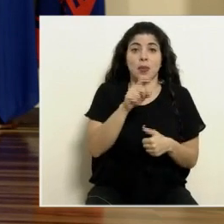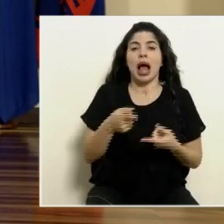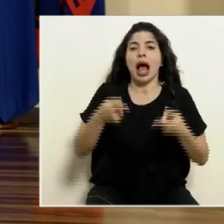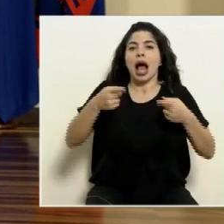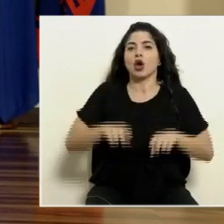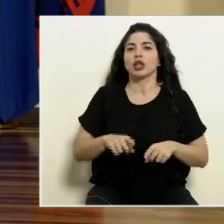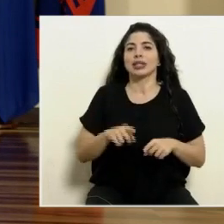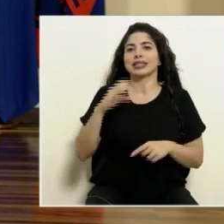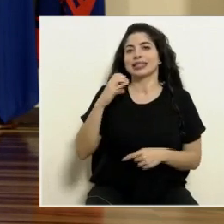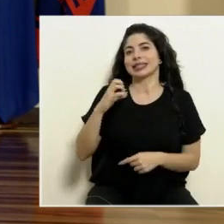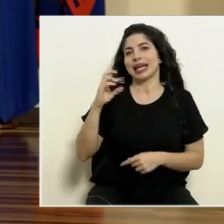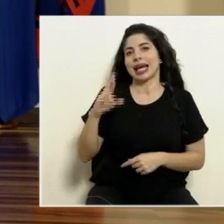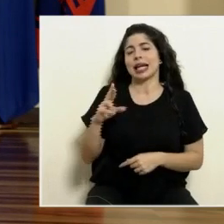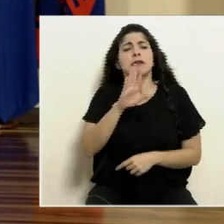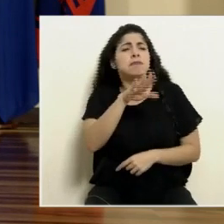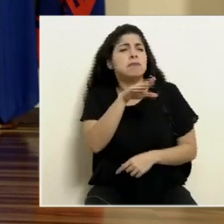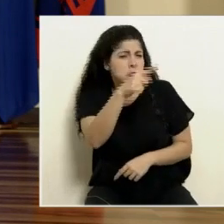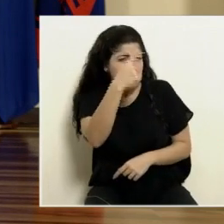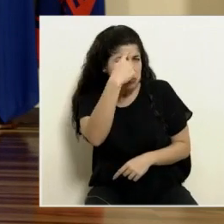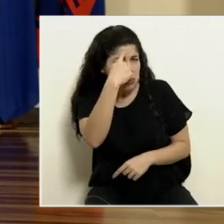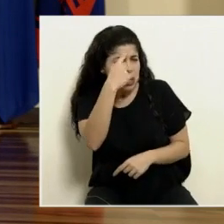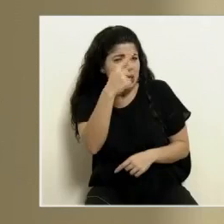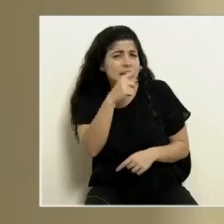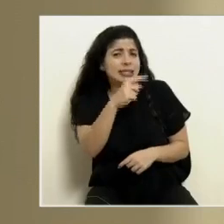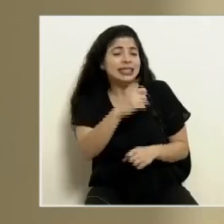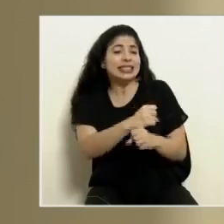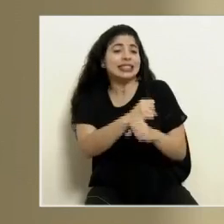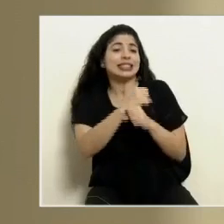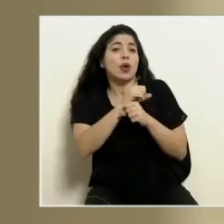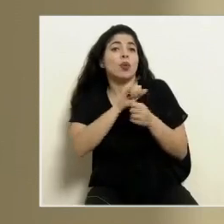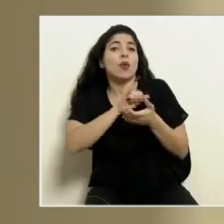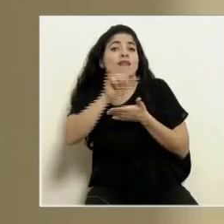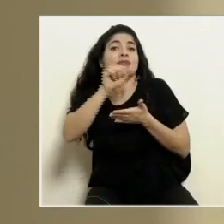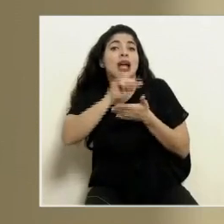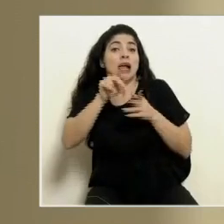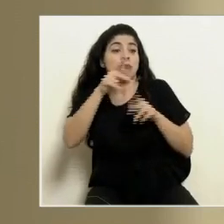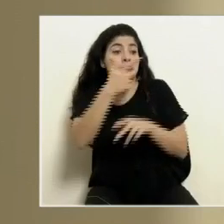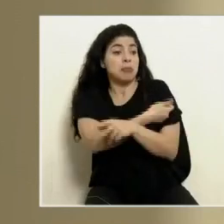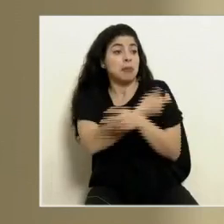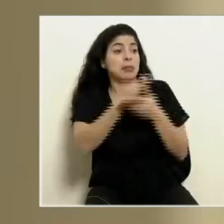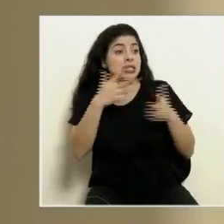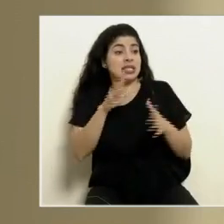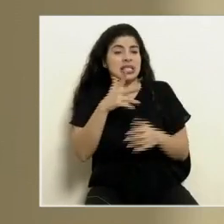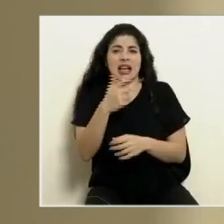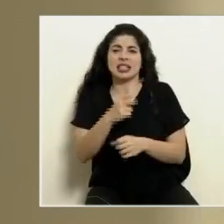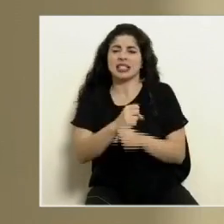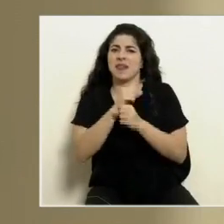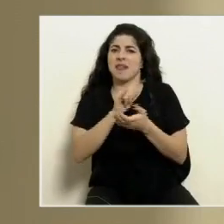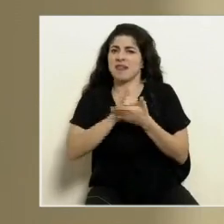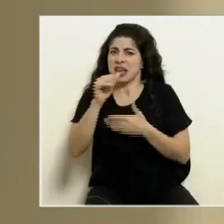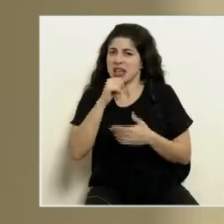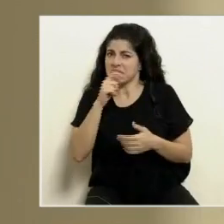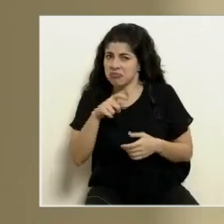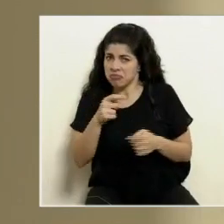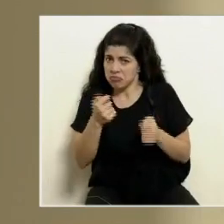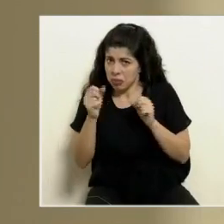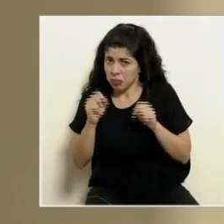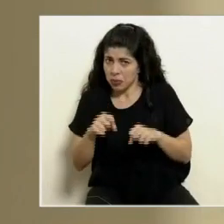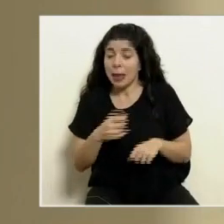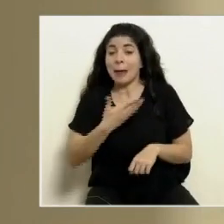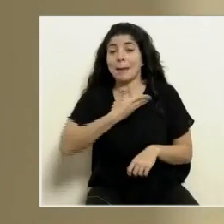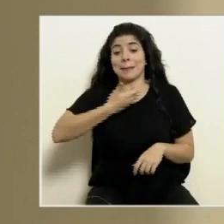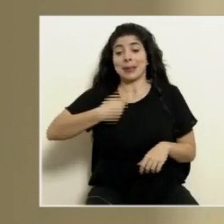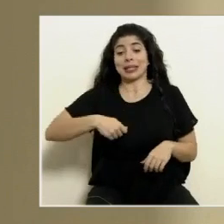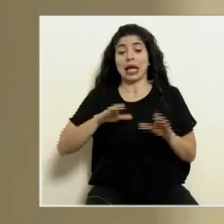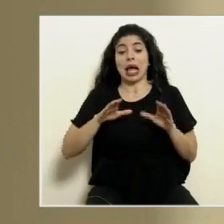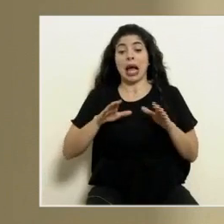Acontecer CR. ¿Han pensado quitar el seguro de viaje a personas ya vacunadas? El presidente de la Cámara de Comercio señaló que